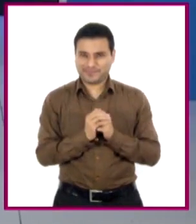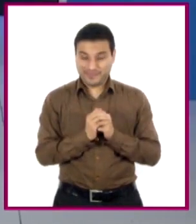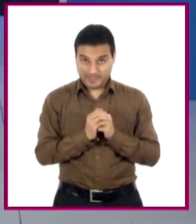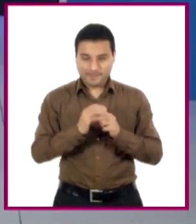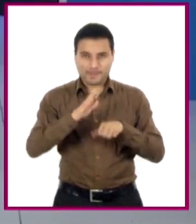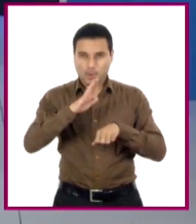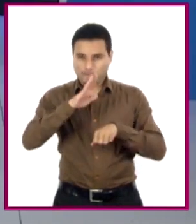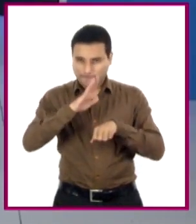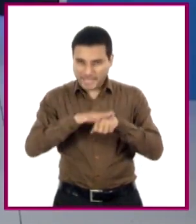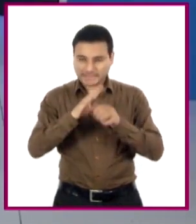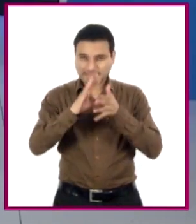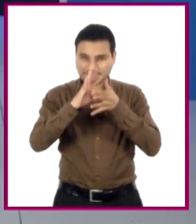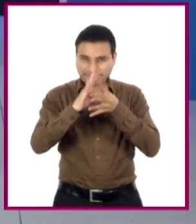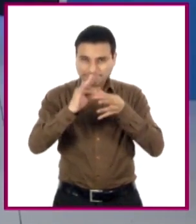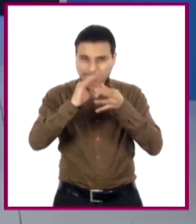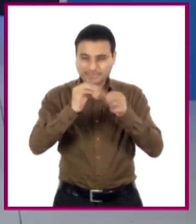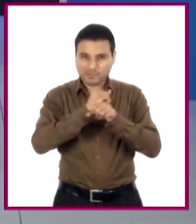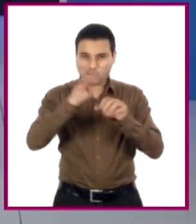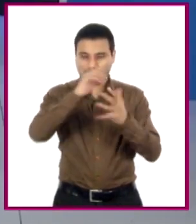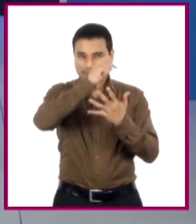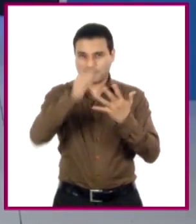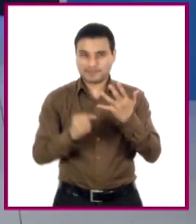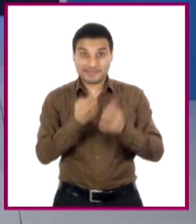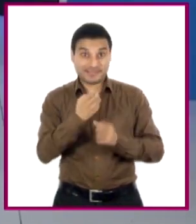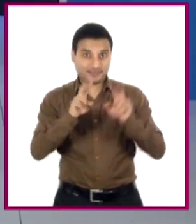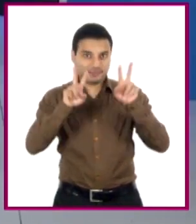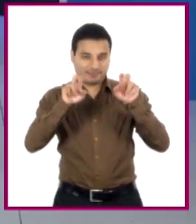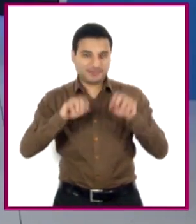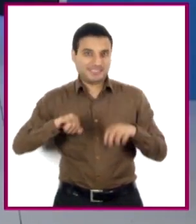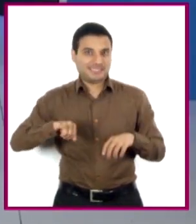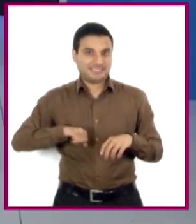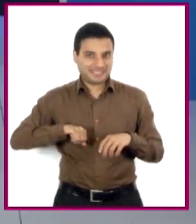aún más sus conocimientos sobre este interesante tema.